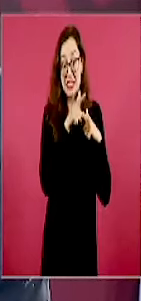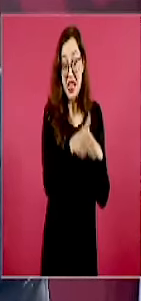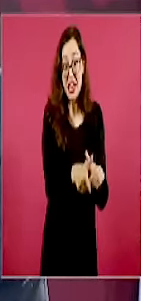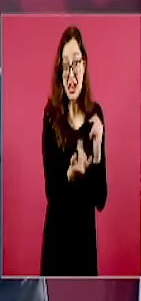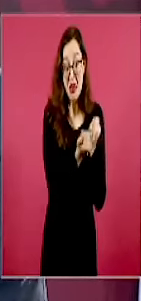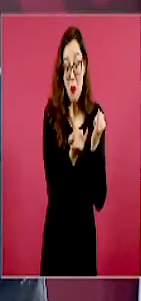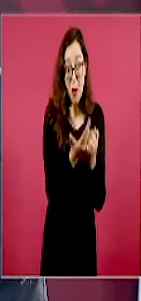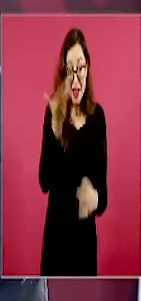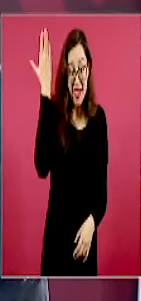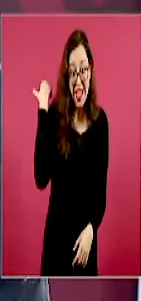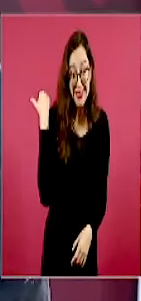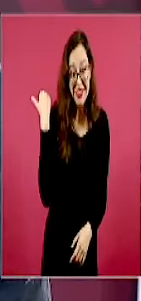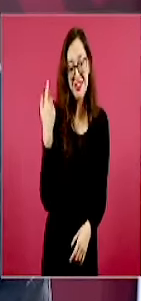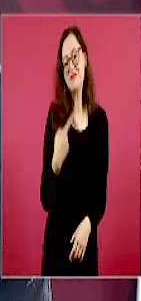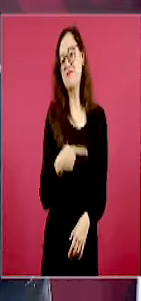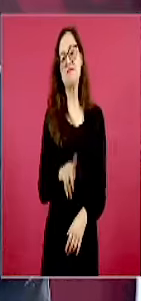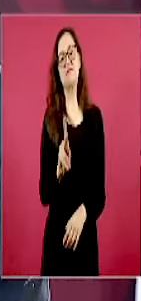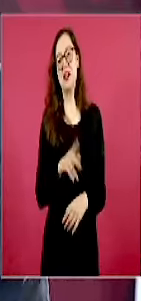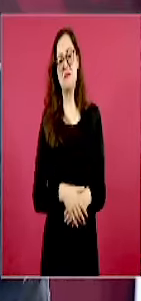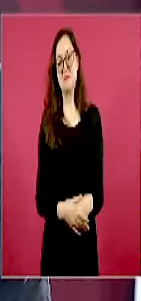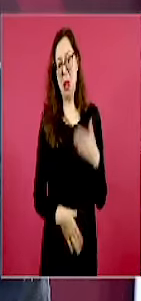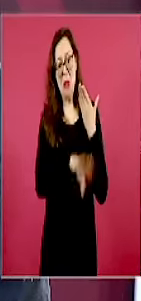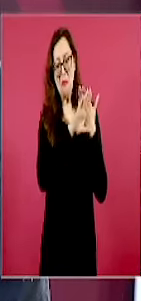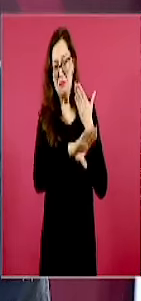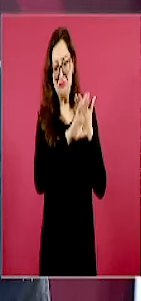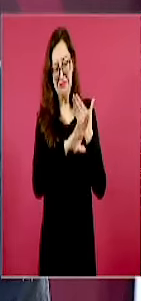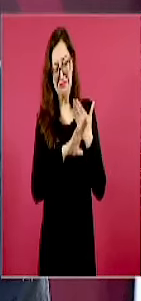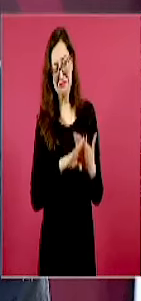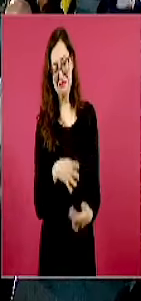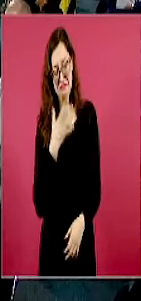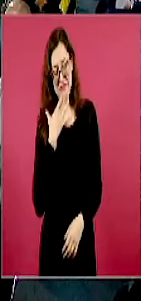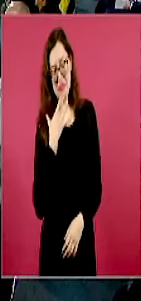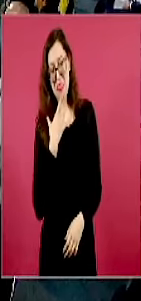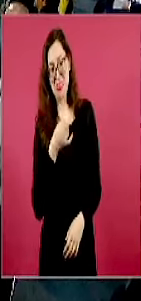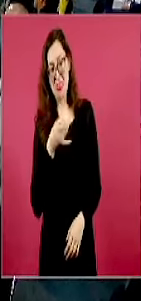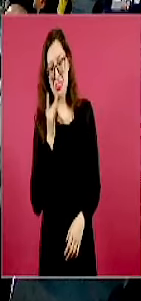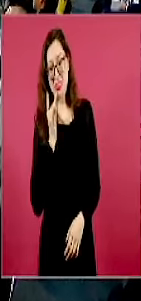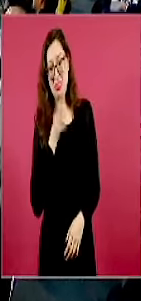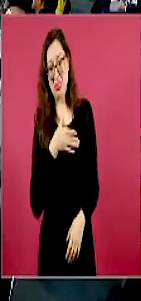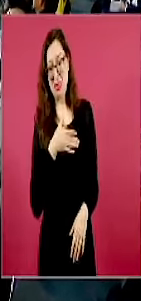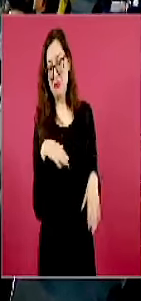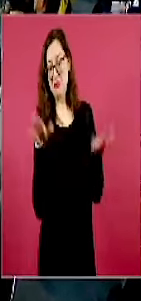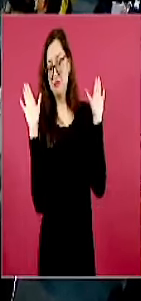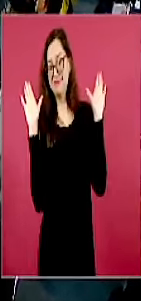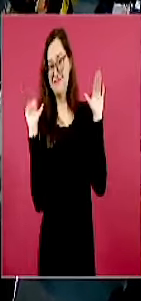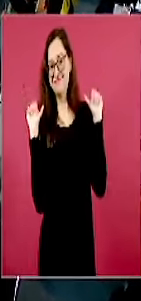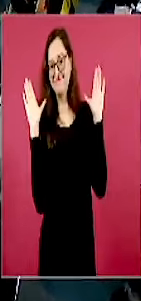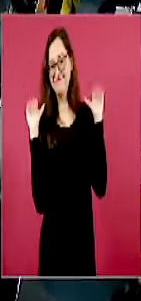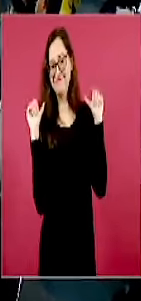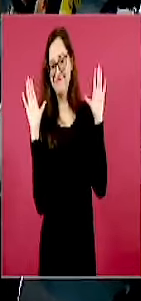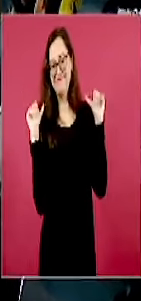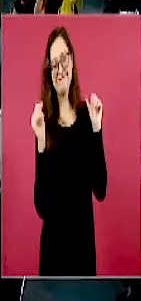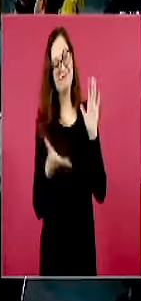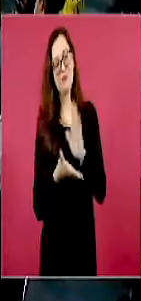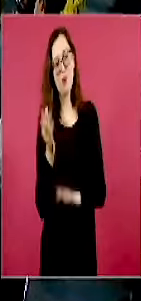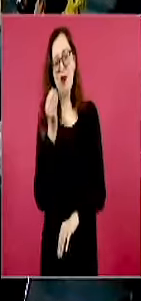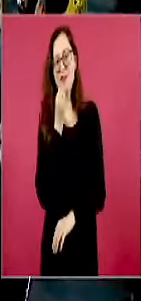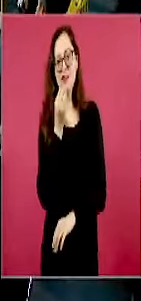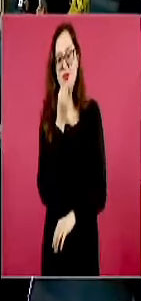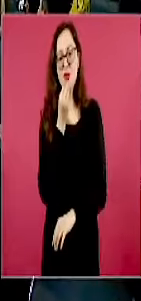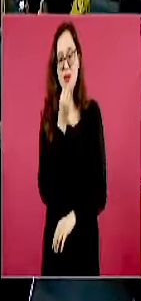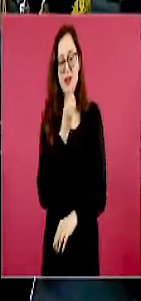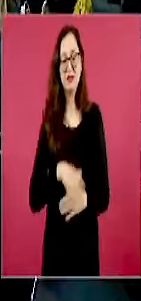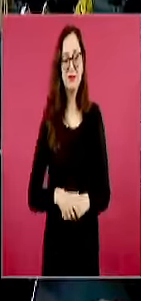mañanera nos hicieron Lo que el viento Juárez Adiós adiós vamos a a desayunar